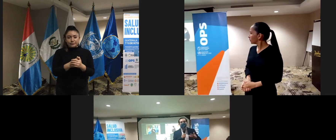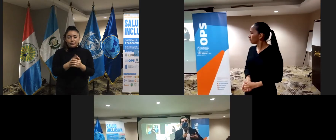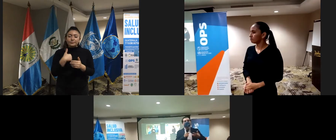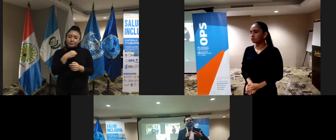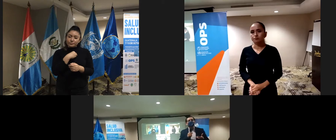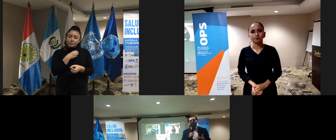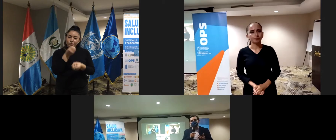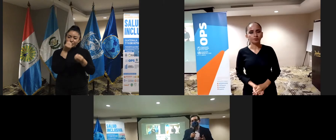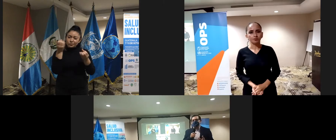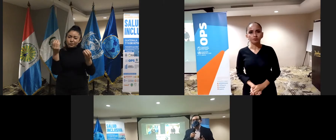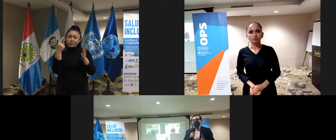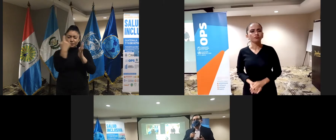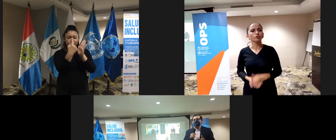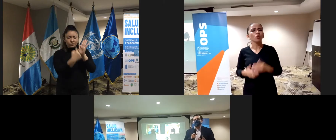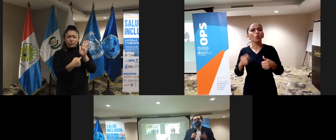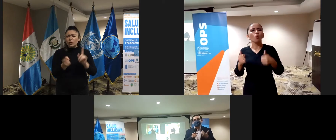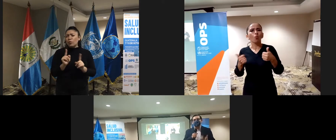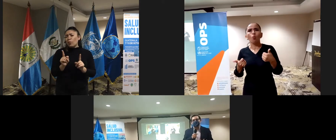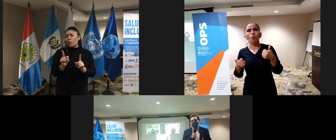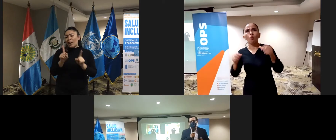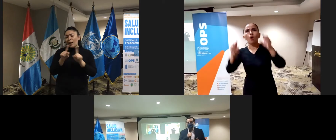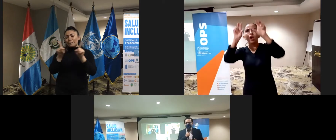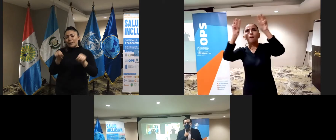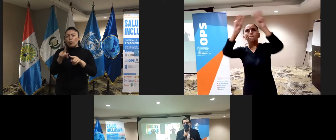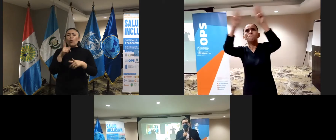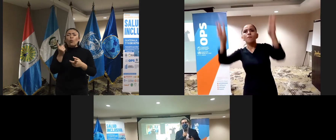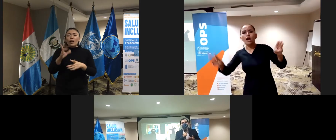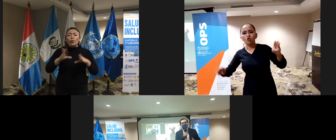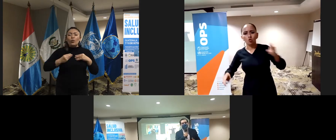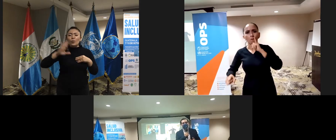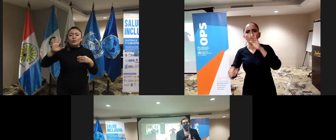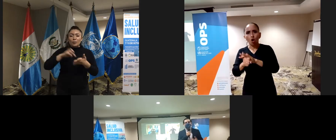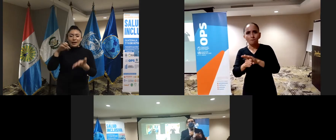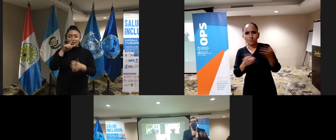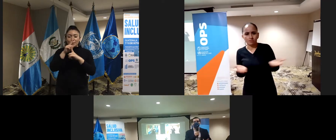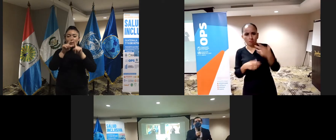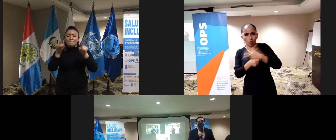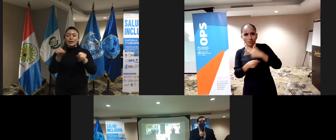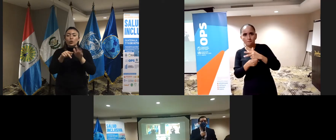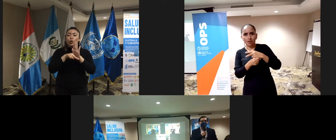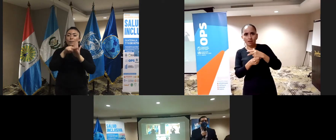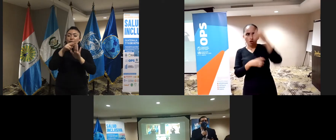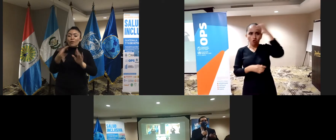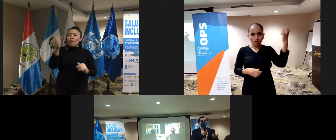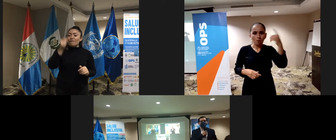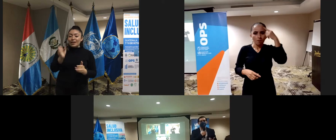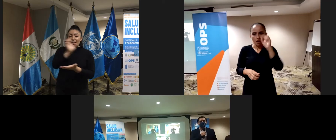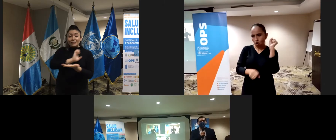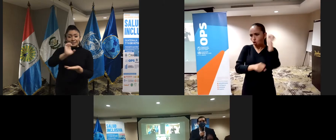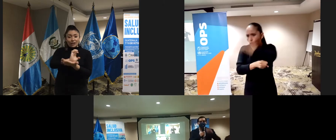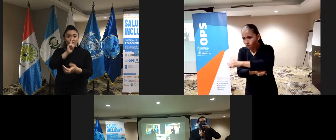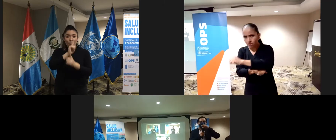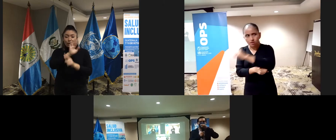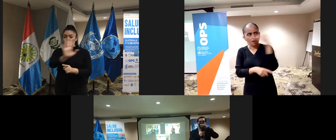indicar cuál es el marco, cuáles son los compromisos de país y el marco normativo que obliga al Estado y a sus